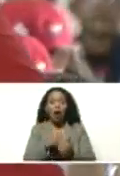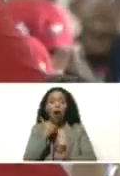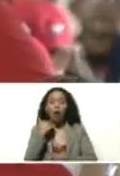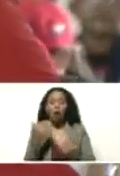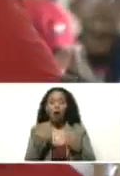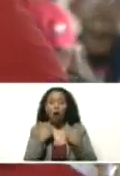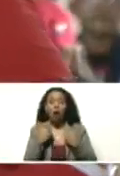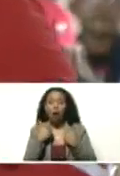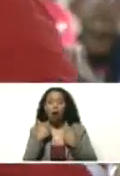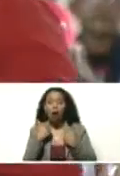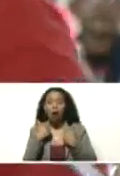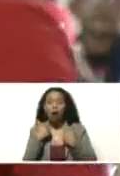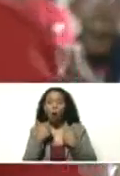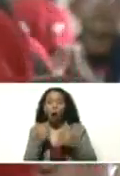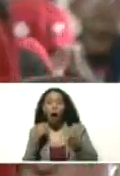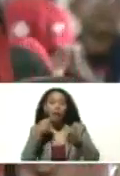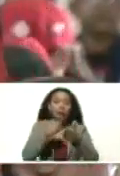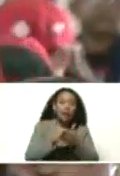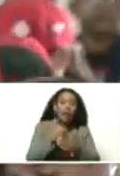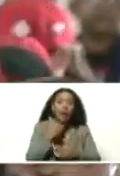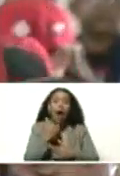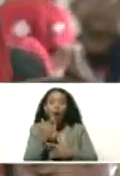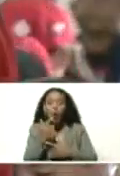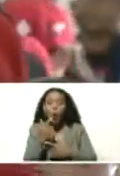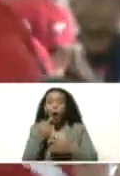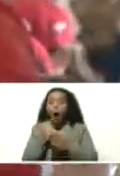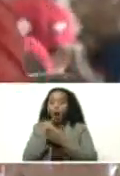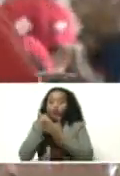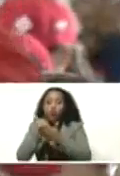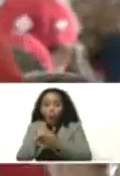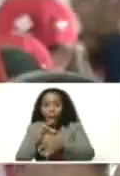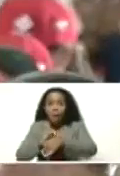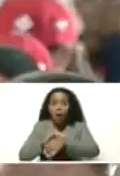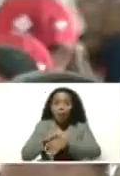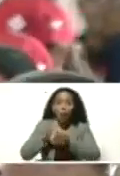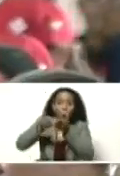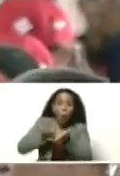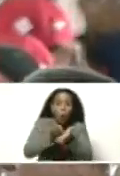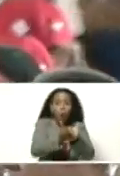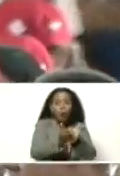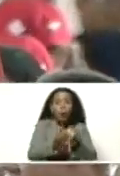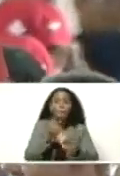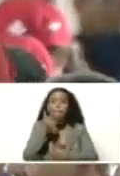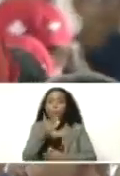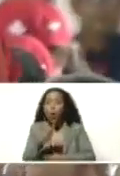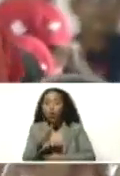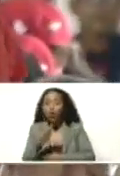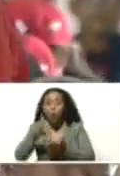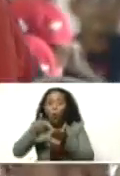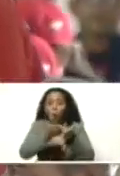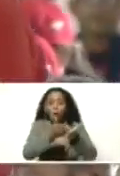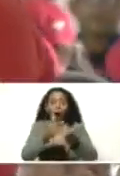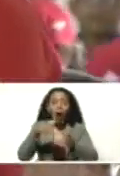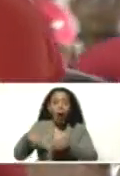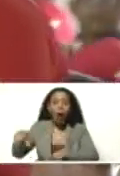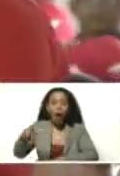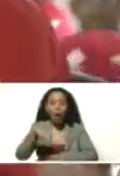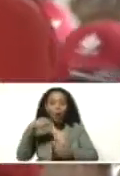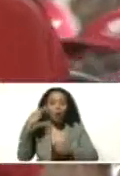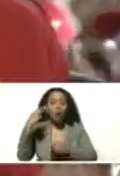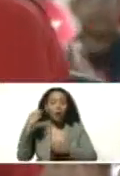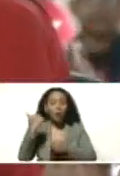cualquier incidente, prestar los primeros auxilios. Pronto va a estar navegando en el lago de Maracaibo. Y